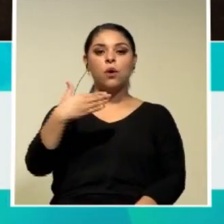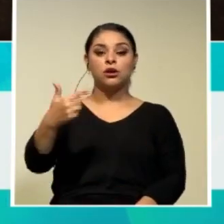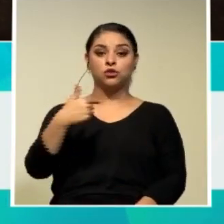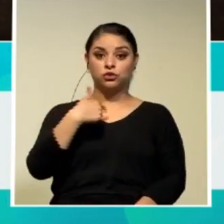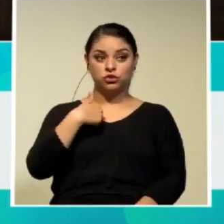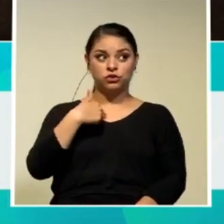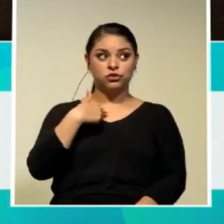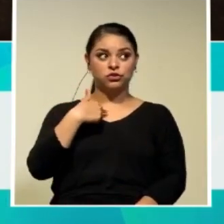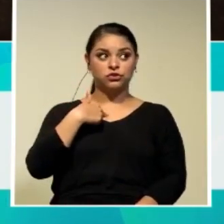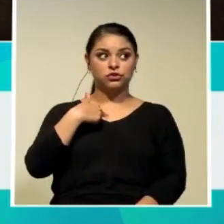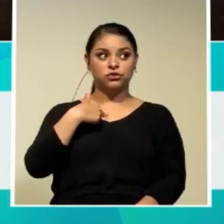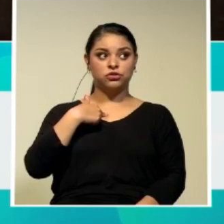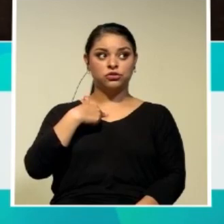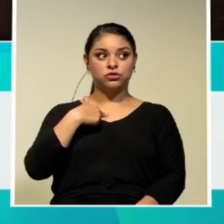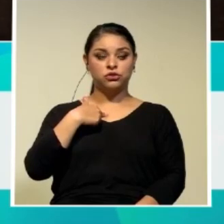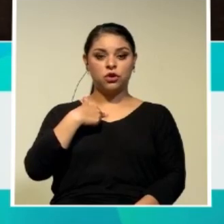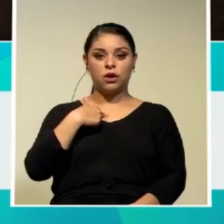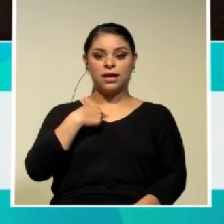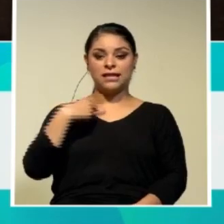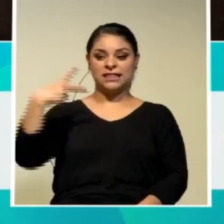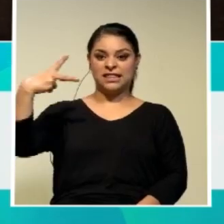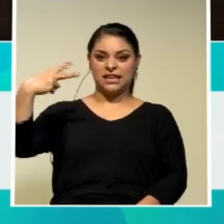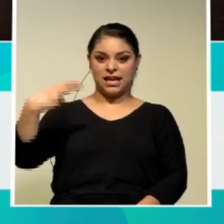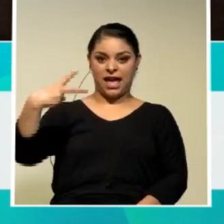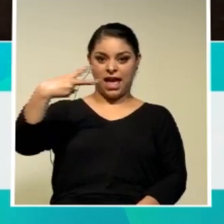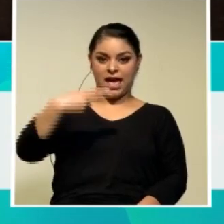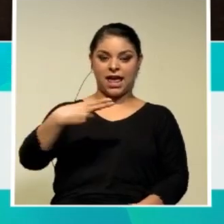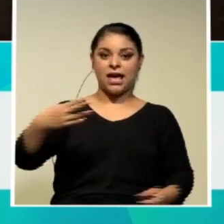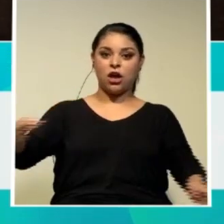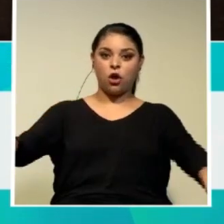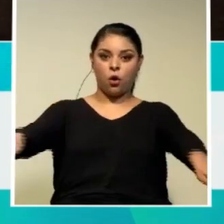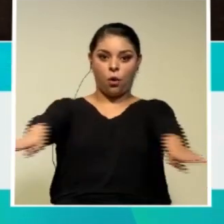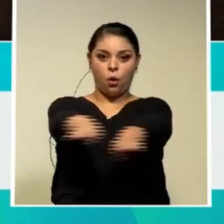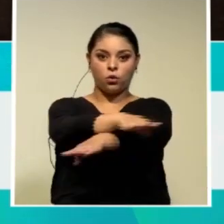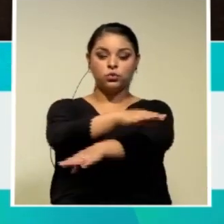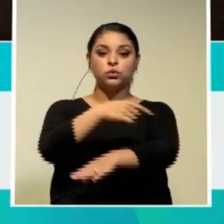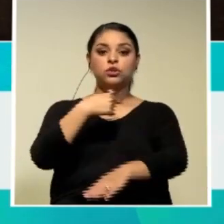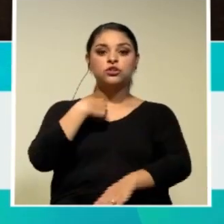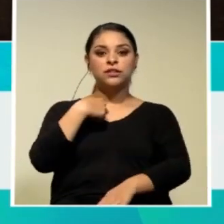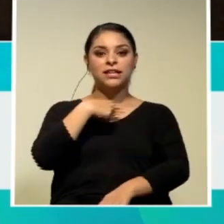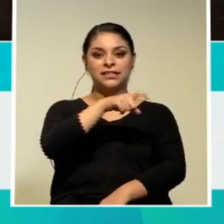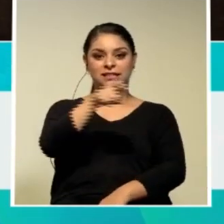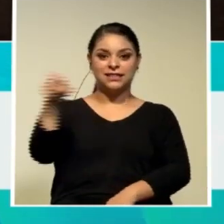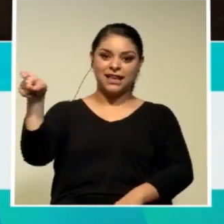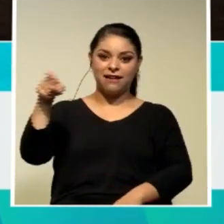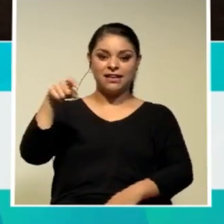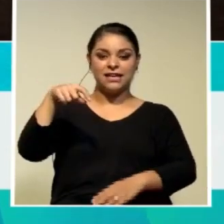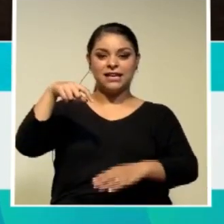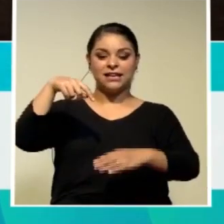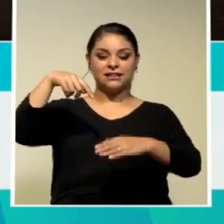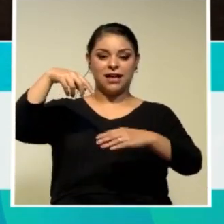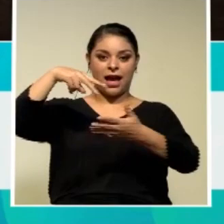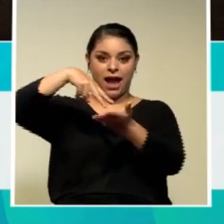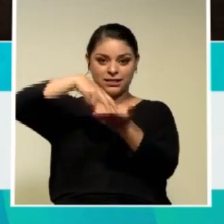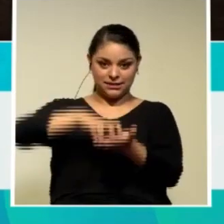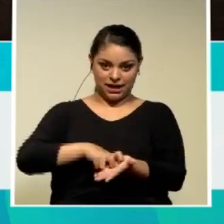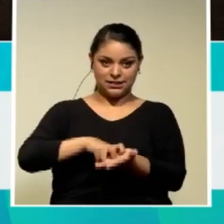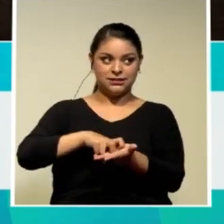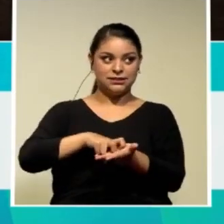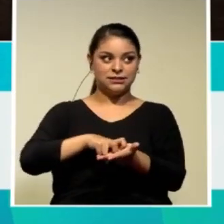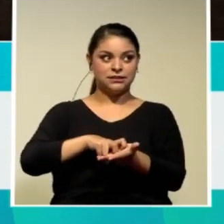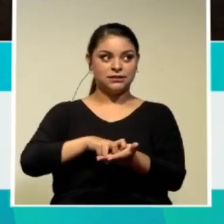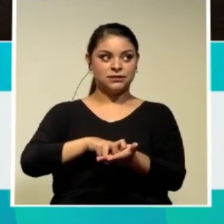la tijera, corto que los brazos de ustedes y tienen que tirarse al suelo. Entonces están arriba. Y si yo cierro la tijera